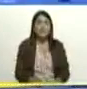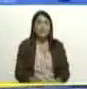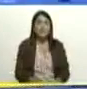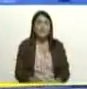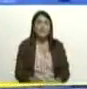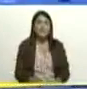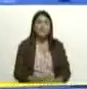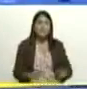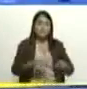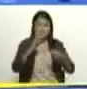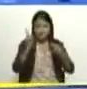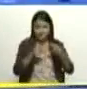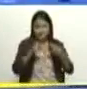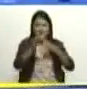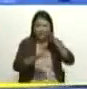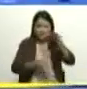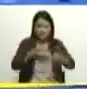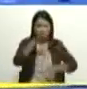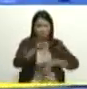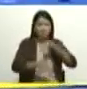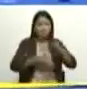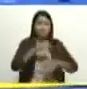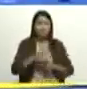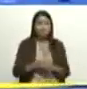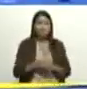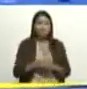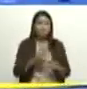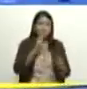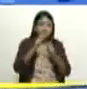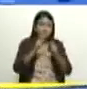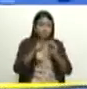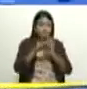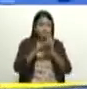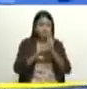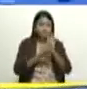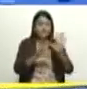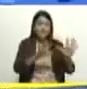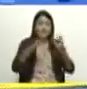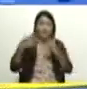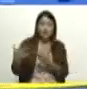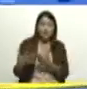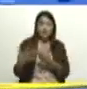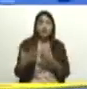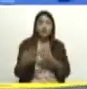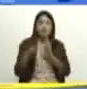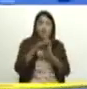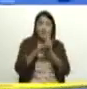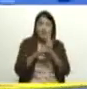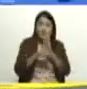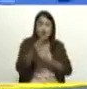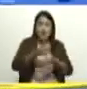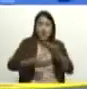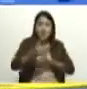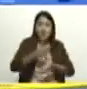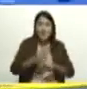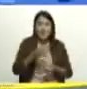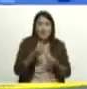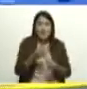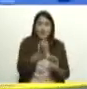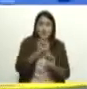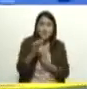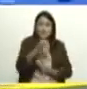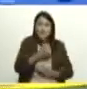En primer lugar, definimos 18 motores de la economía de guerra para resistir, para